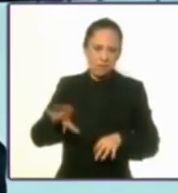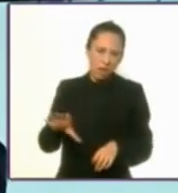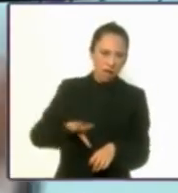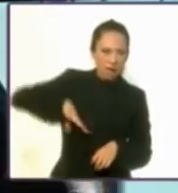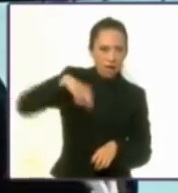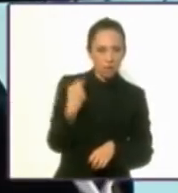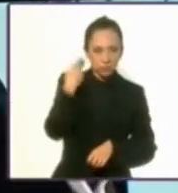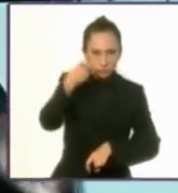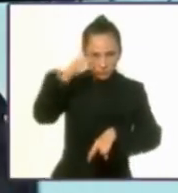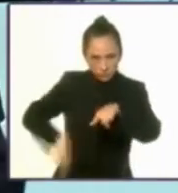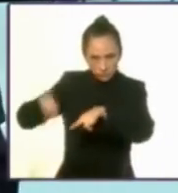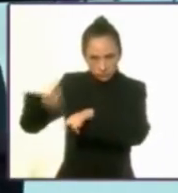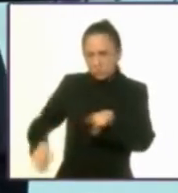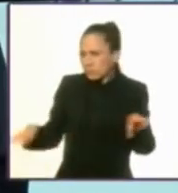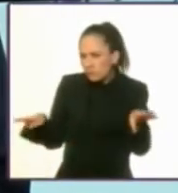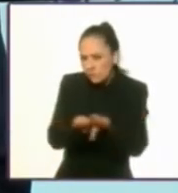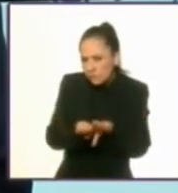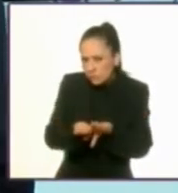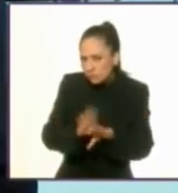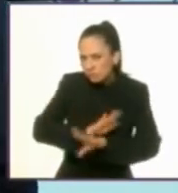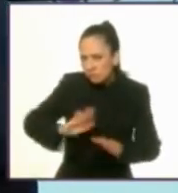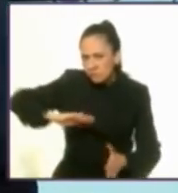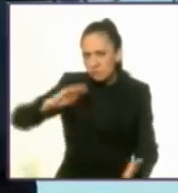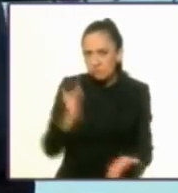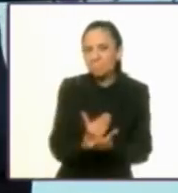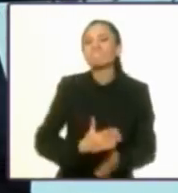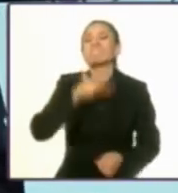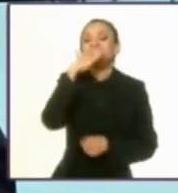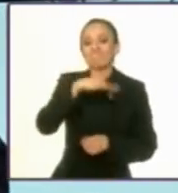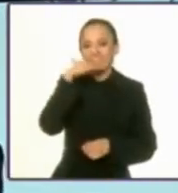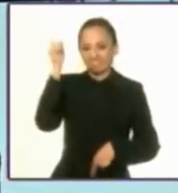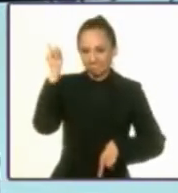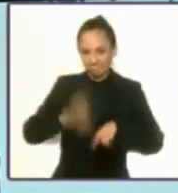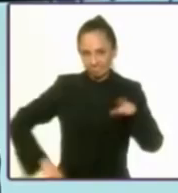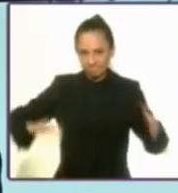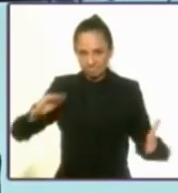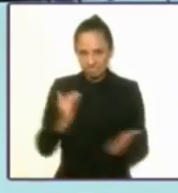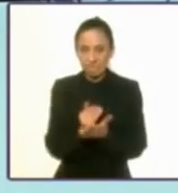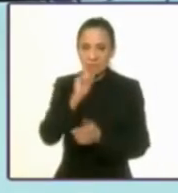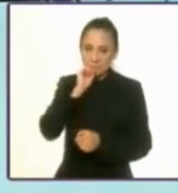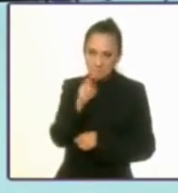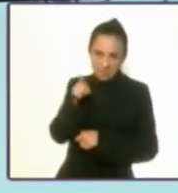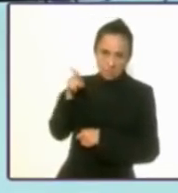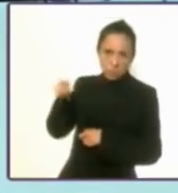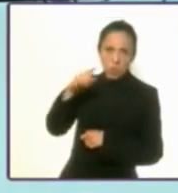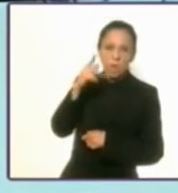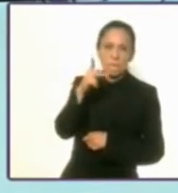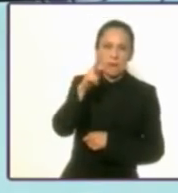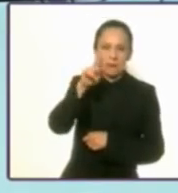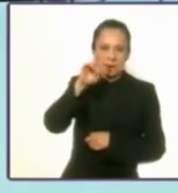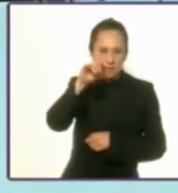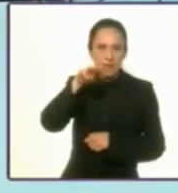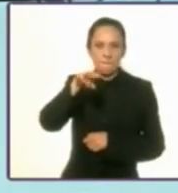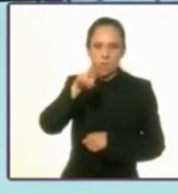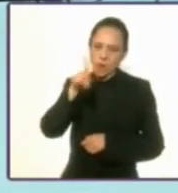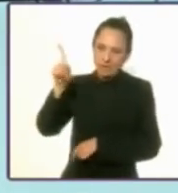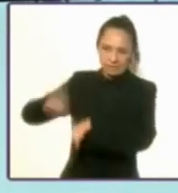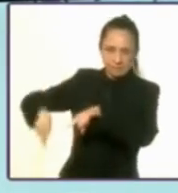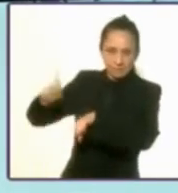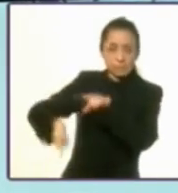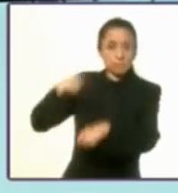lograr terminando con la profunda corrupción e ineficacia del perro de amor en voten por mí el primero de julio